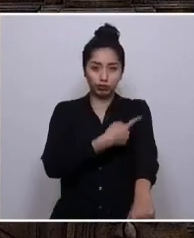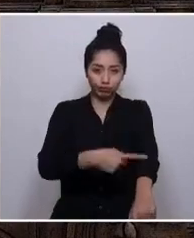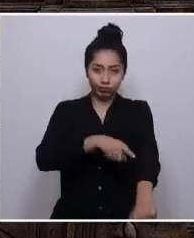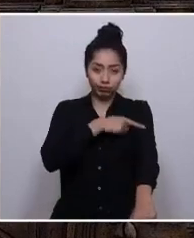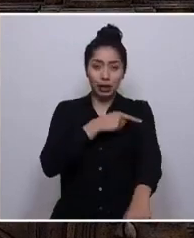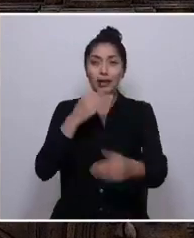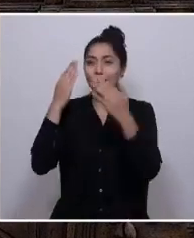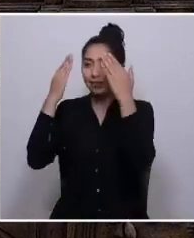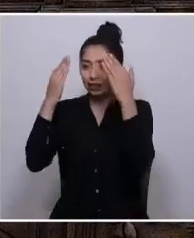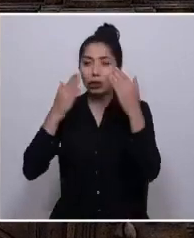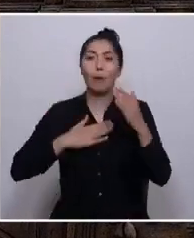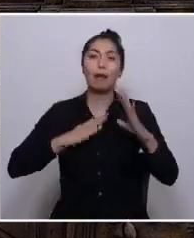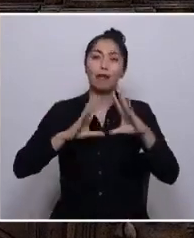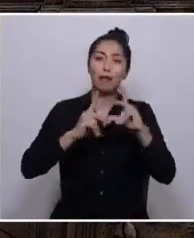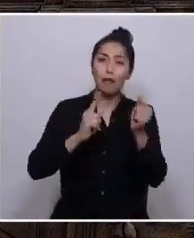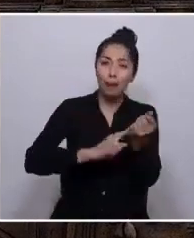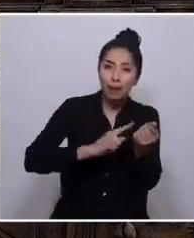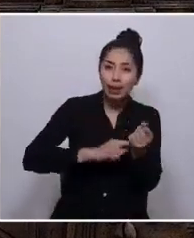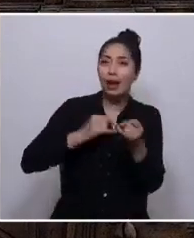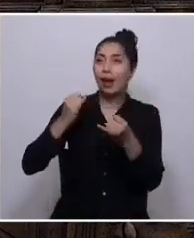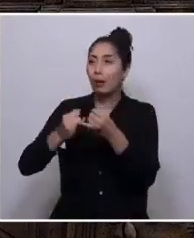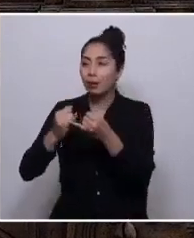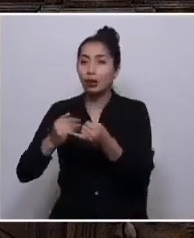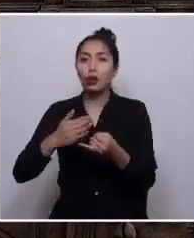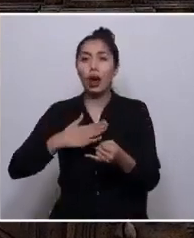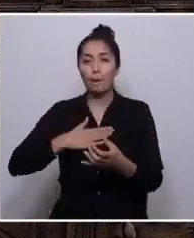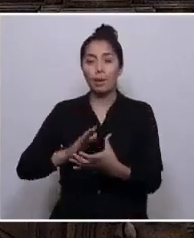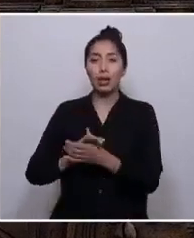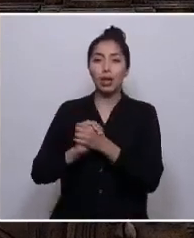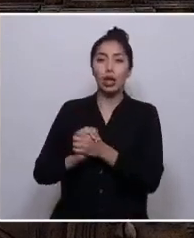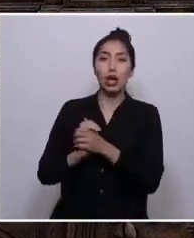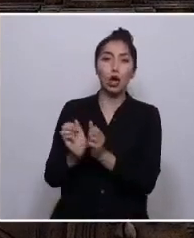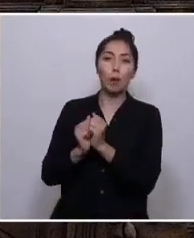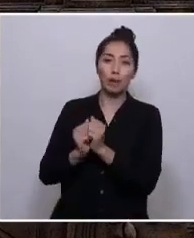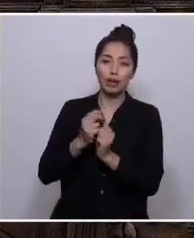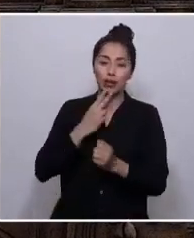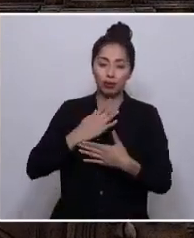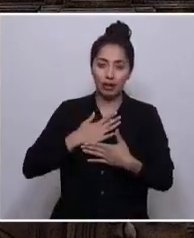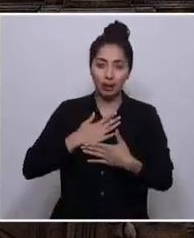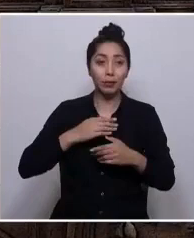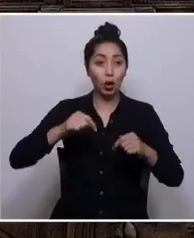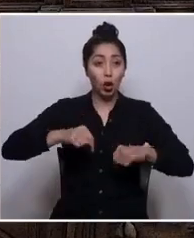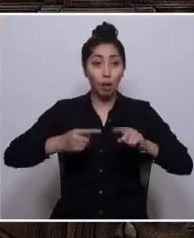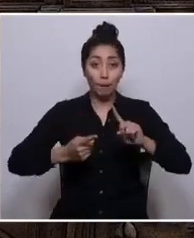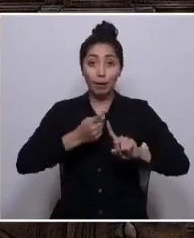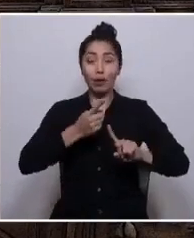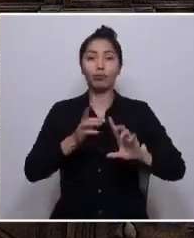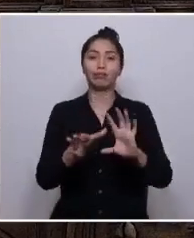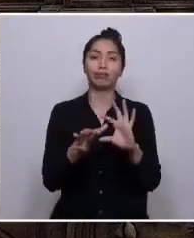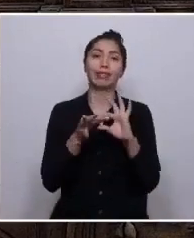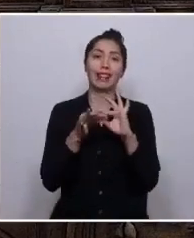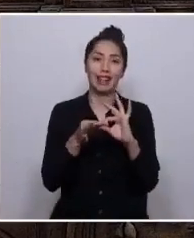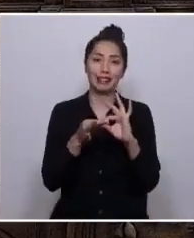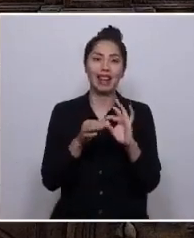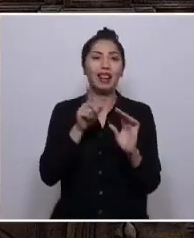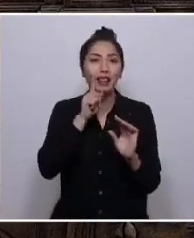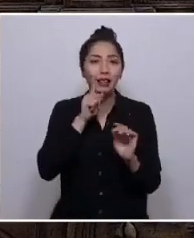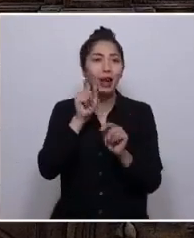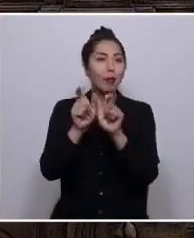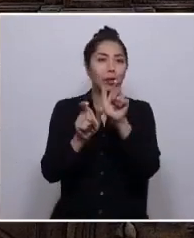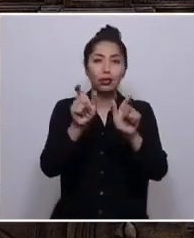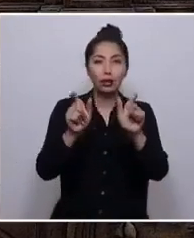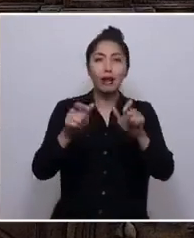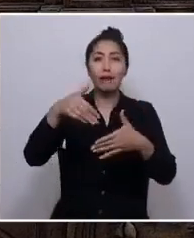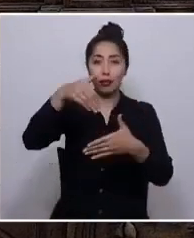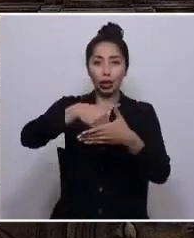familia amigas amigos ya mi compañero de vida hoy primero gracias gracias a las miles de personas que votaron por mí